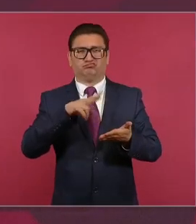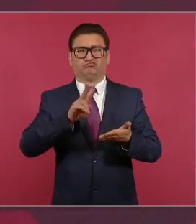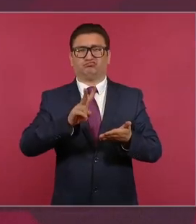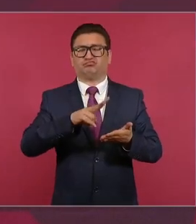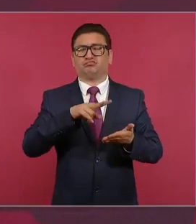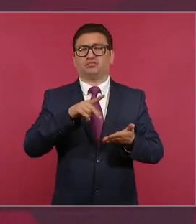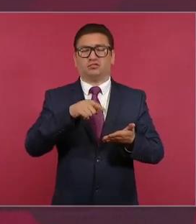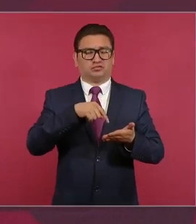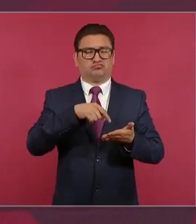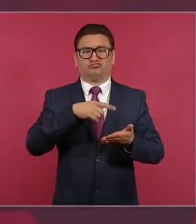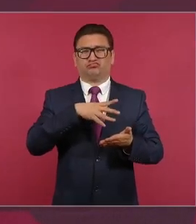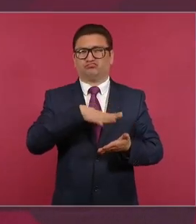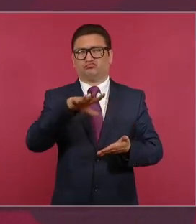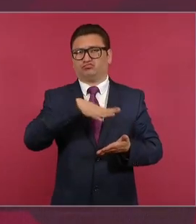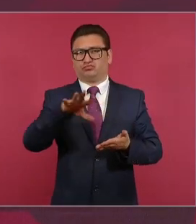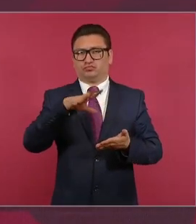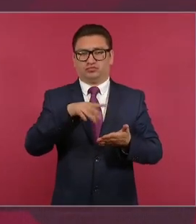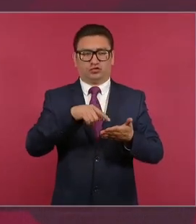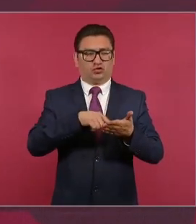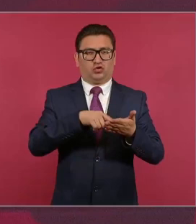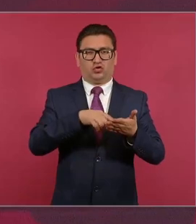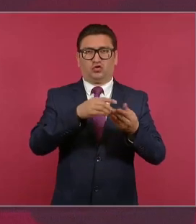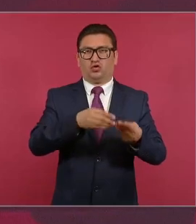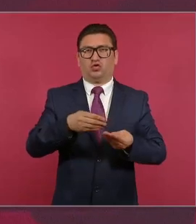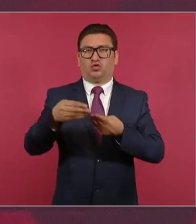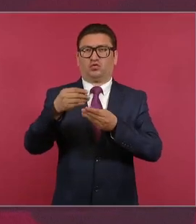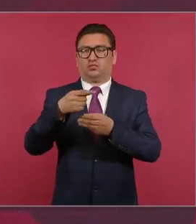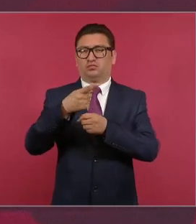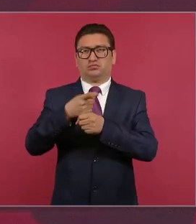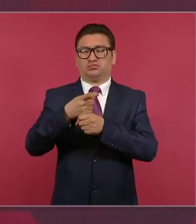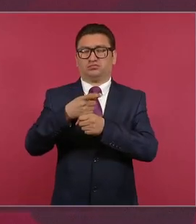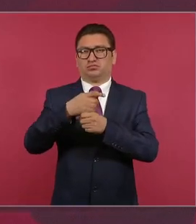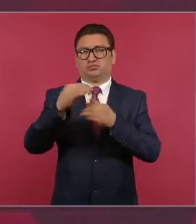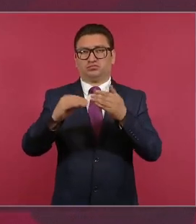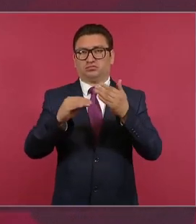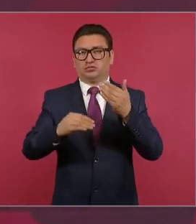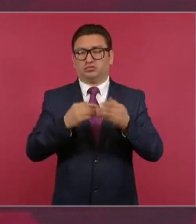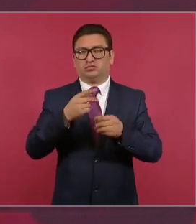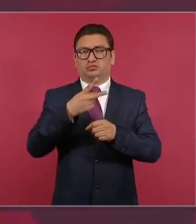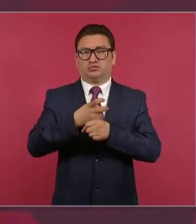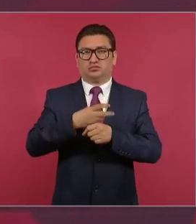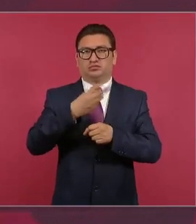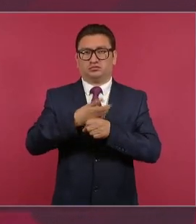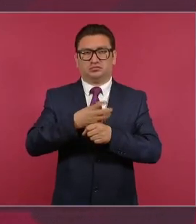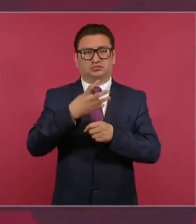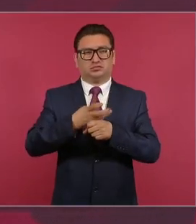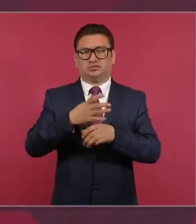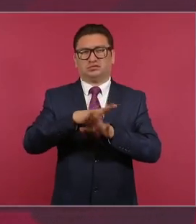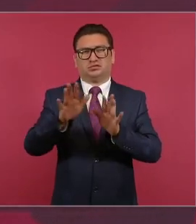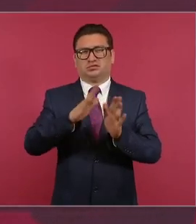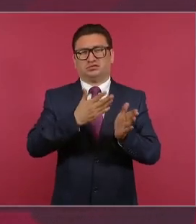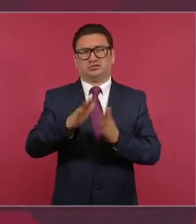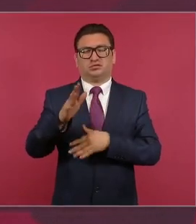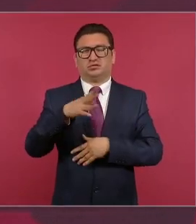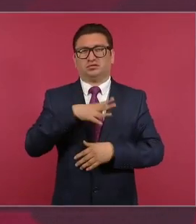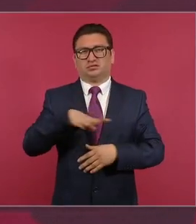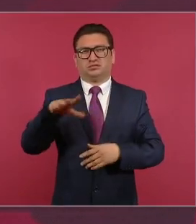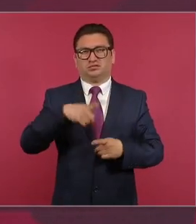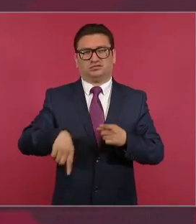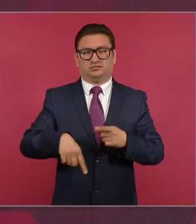No pasa, o se la pasan la primera, la segunda, la tercera, y después le empiezan a decir,